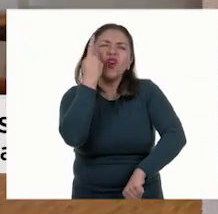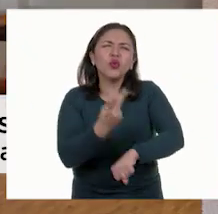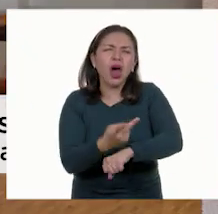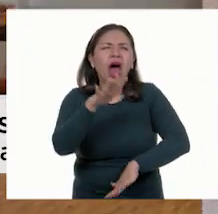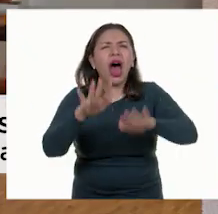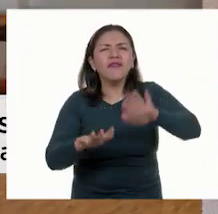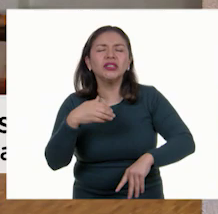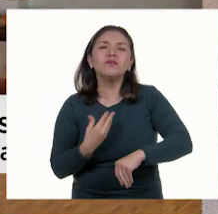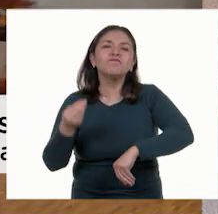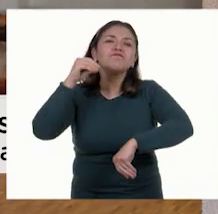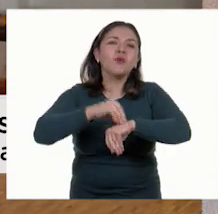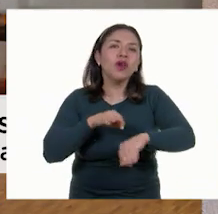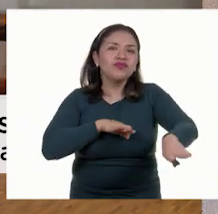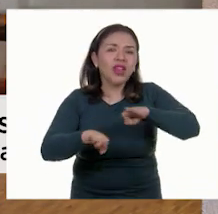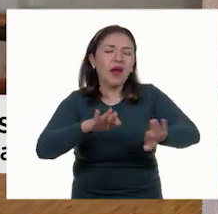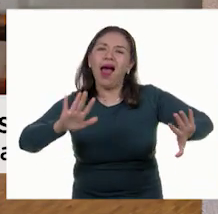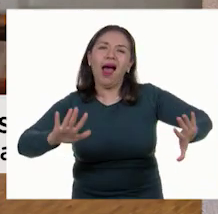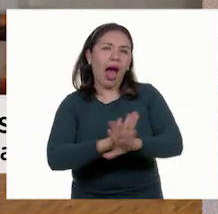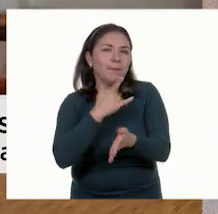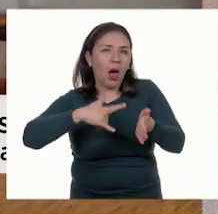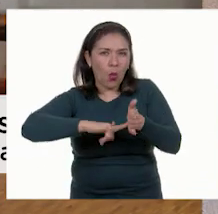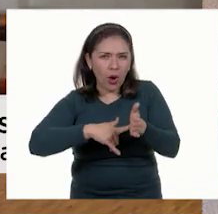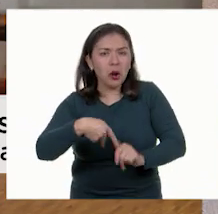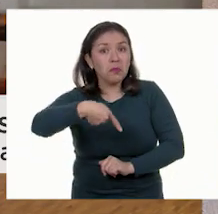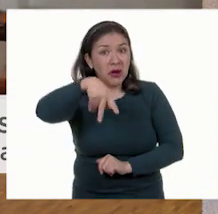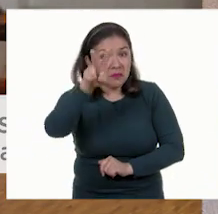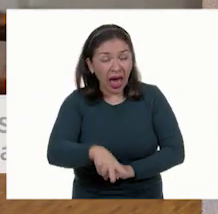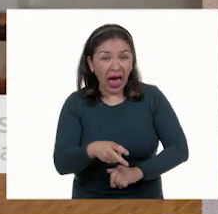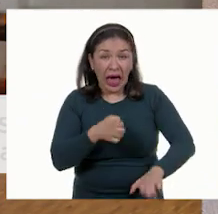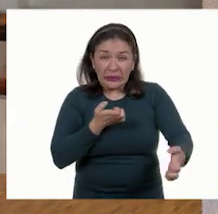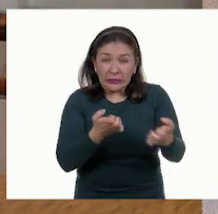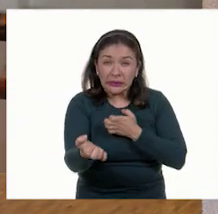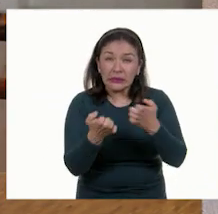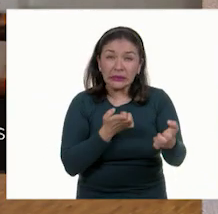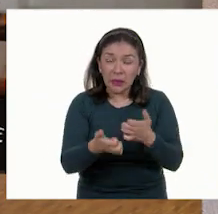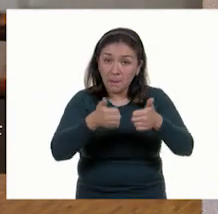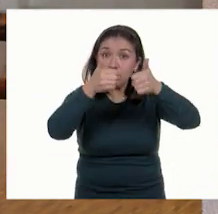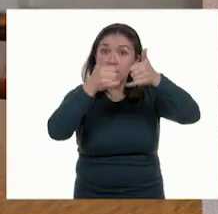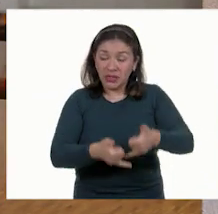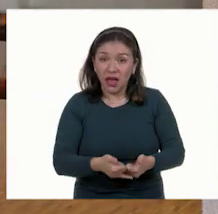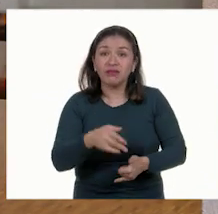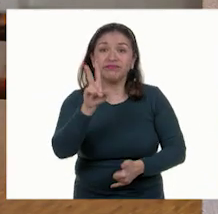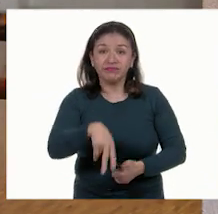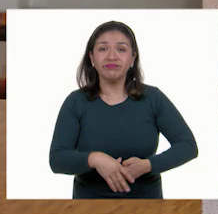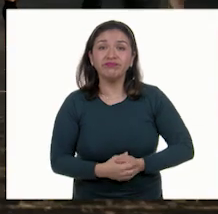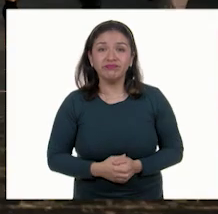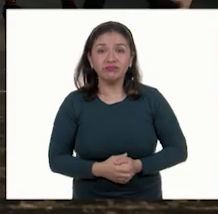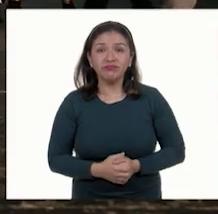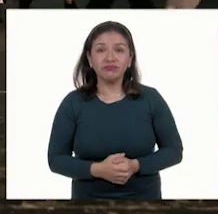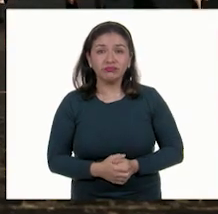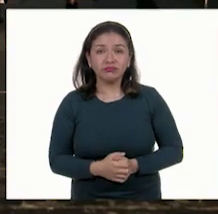tenemos función y pues ya nos cambian, ¿no? Pero realmente el entrenamiento es muy pesado.